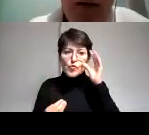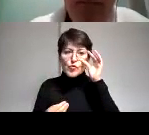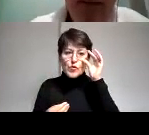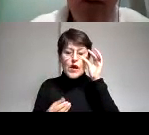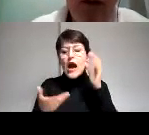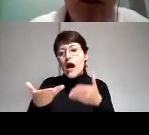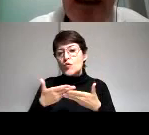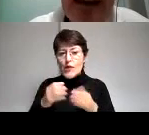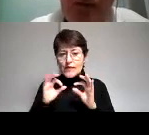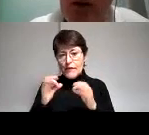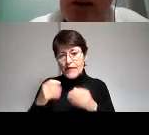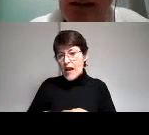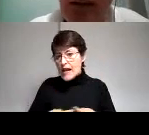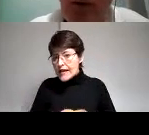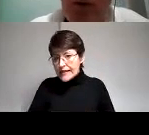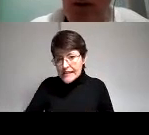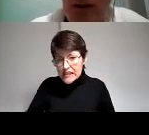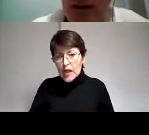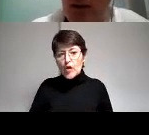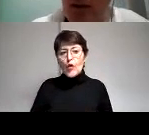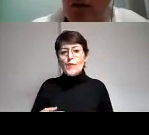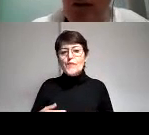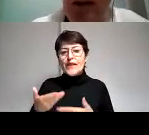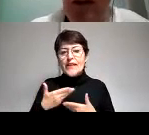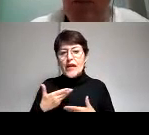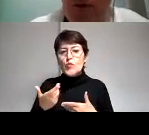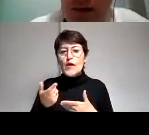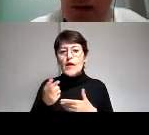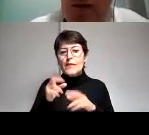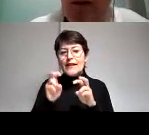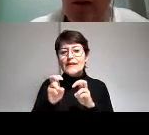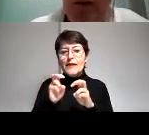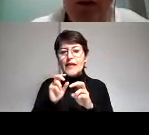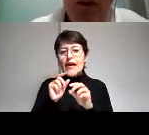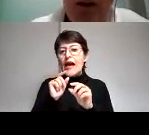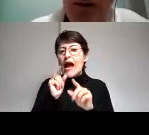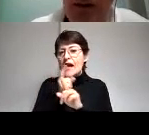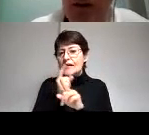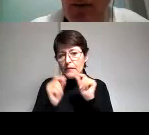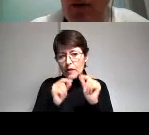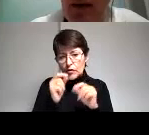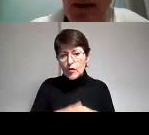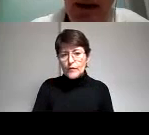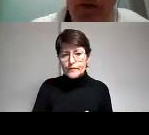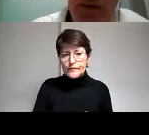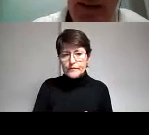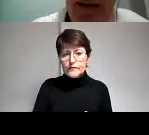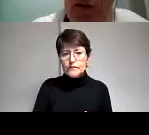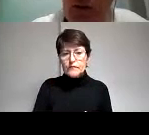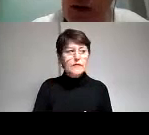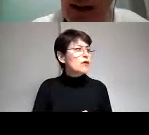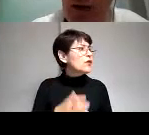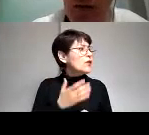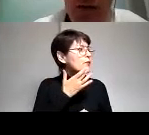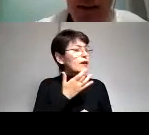microorganismos patógenos y es muy resistente a un buen número de antibióticos. Por lo tanto, si tomamos algún antibiótico tipo amoxicilina,